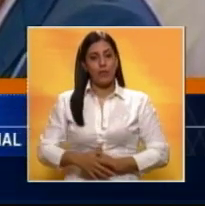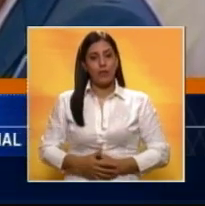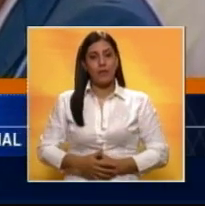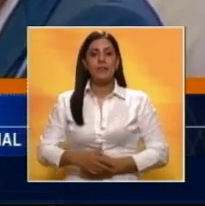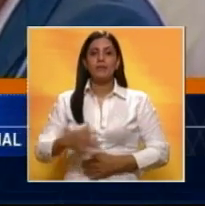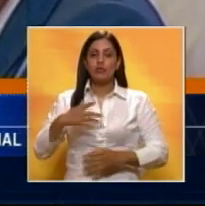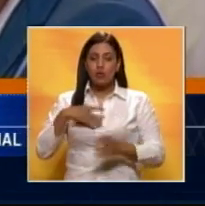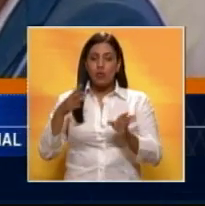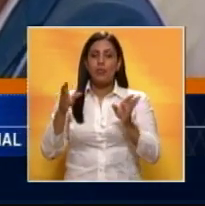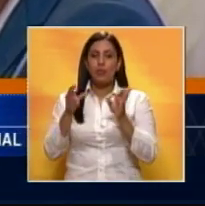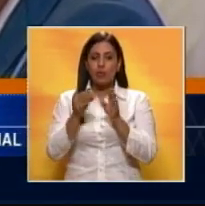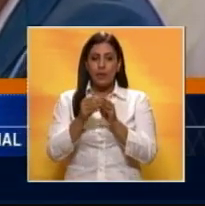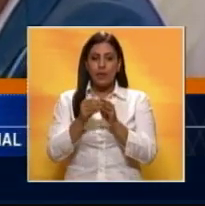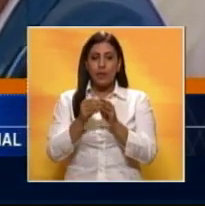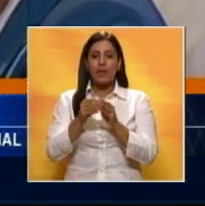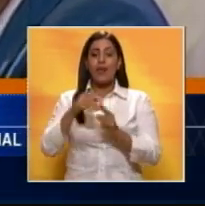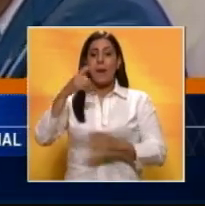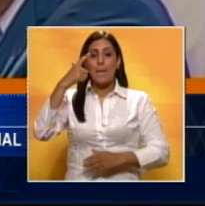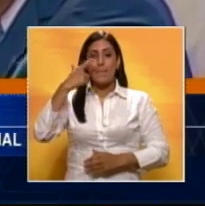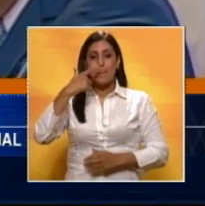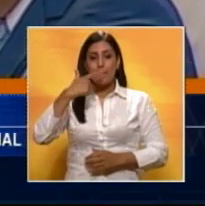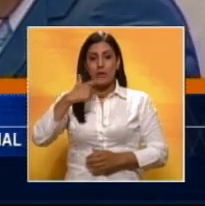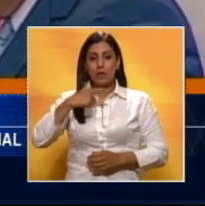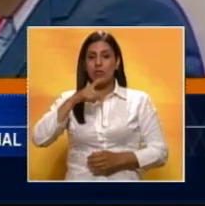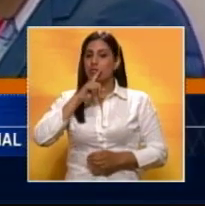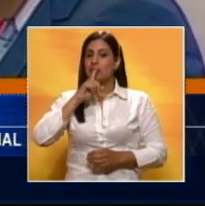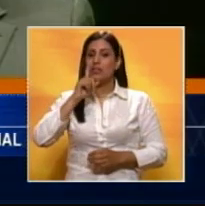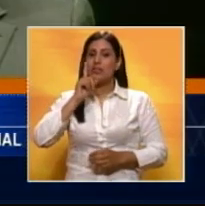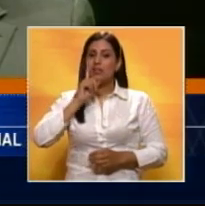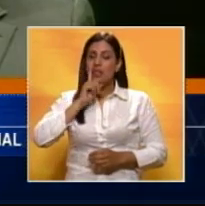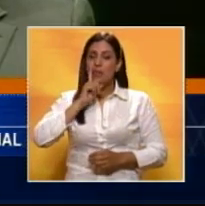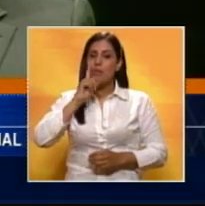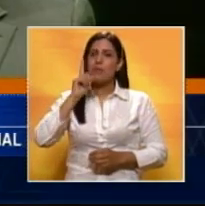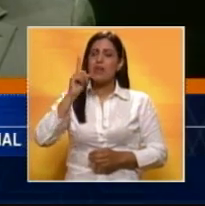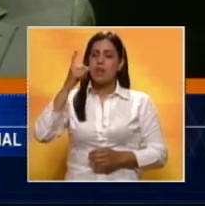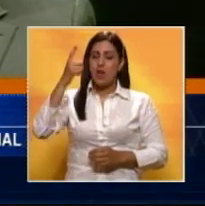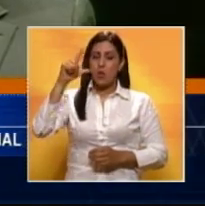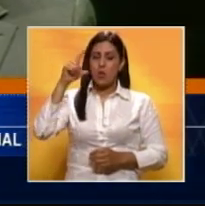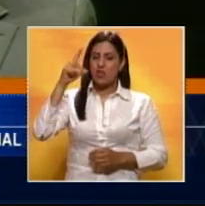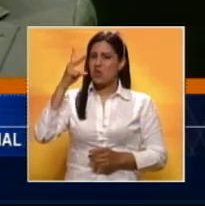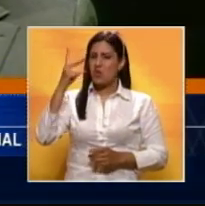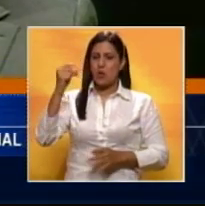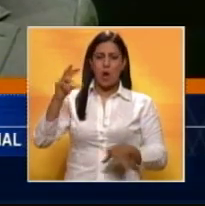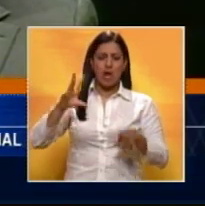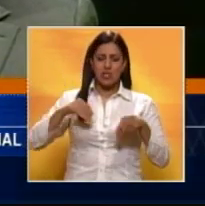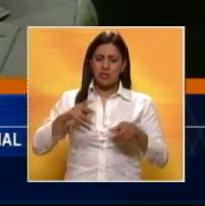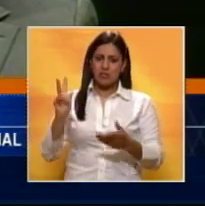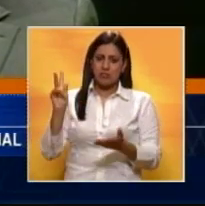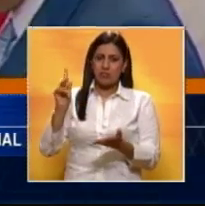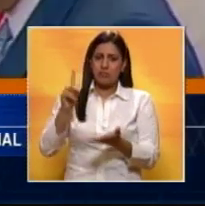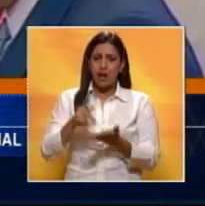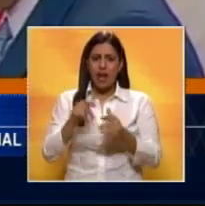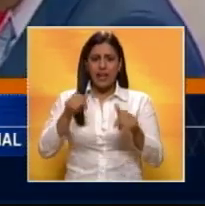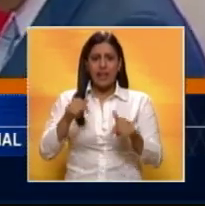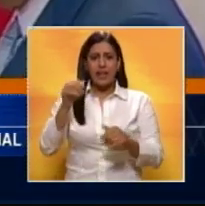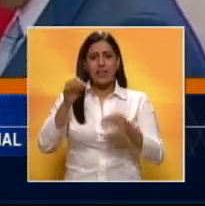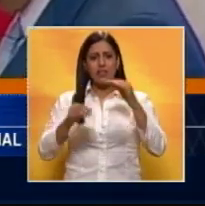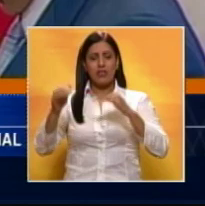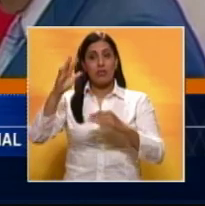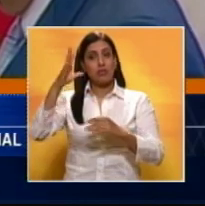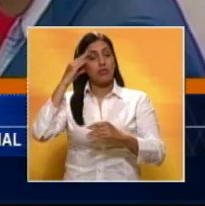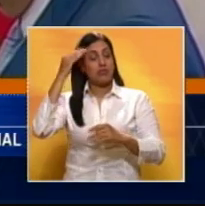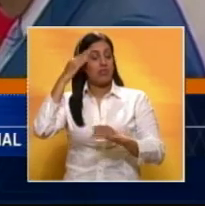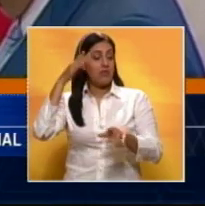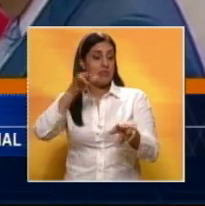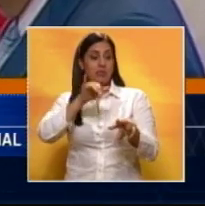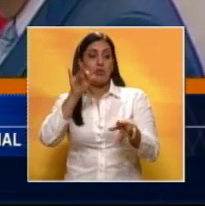Hago la acotación que la ciudadana, negándose a asistir a este recinto, sabrá Dios